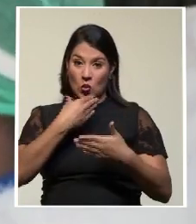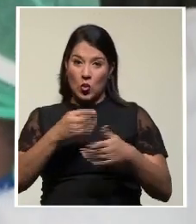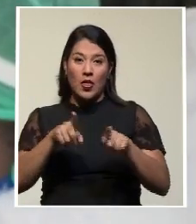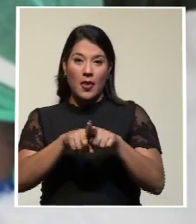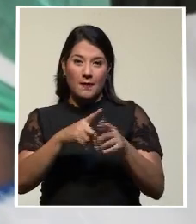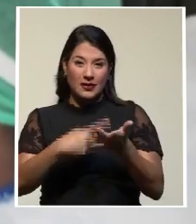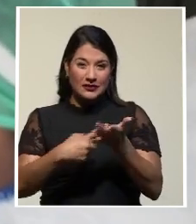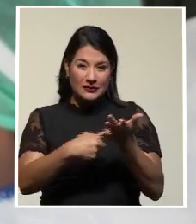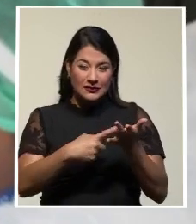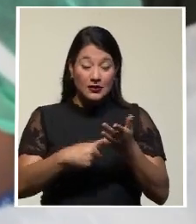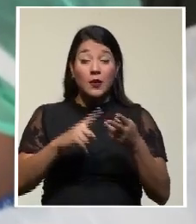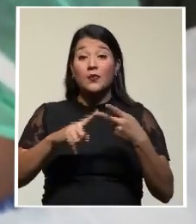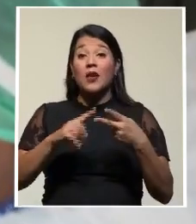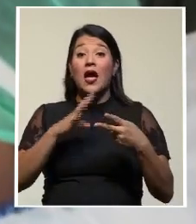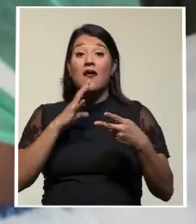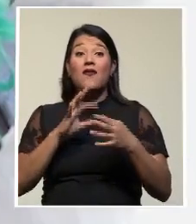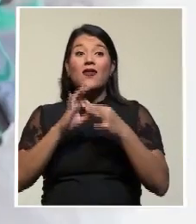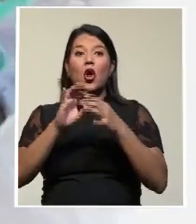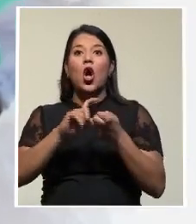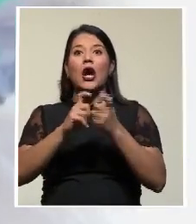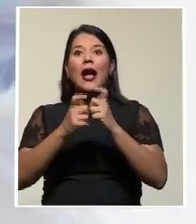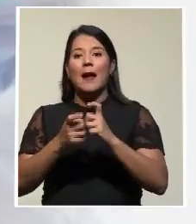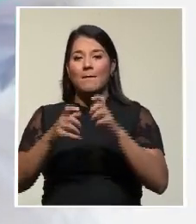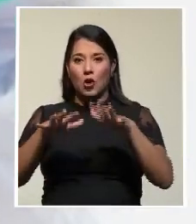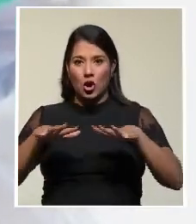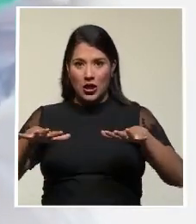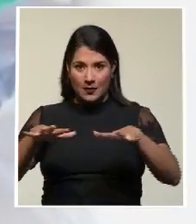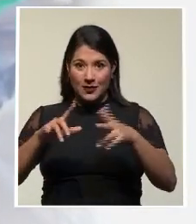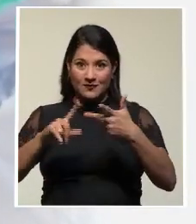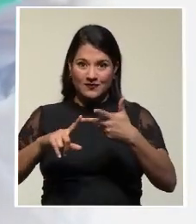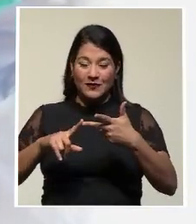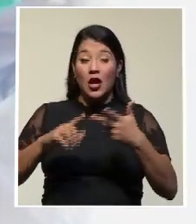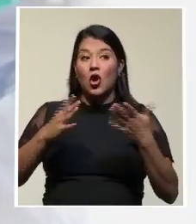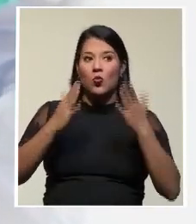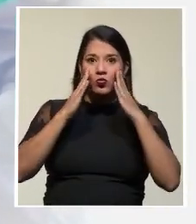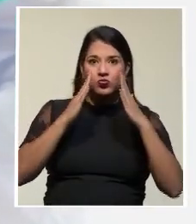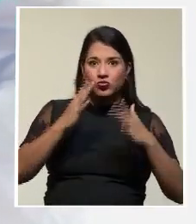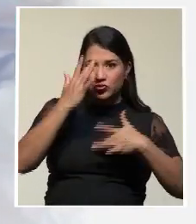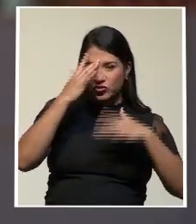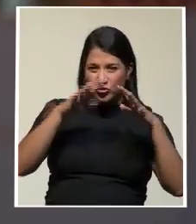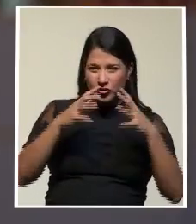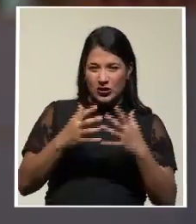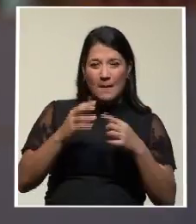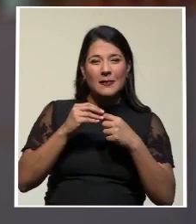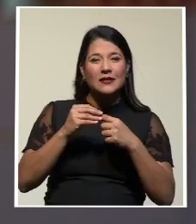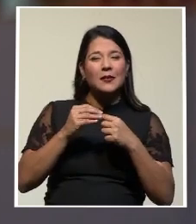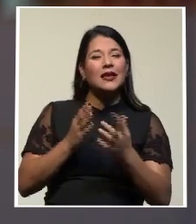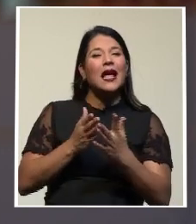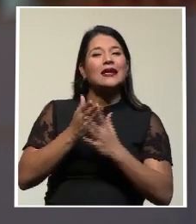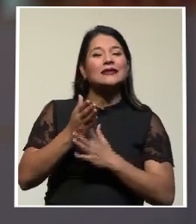el cambio climático y la pandemia de COVID-19, en particular el acceso a las vacunas.